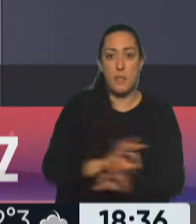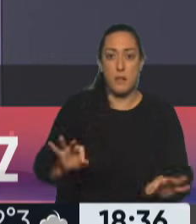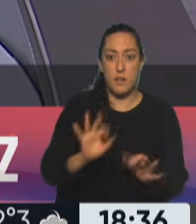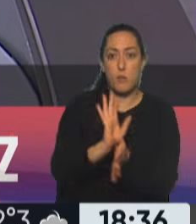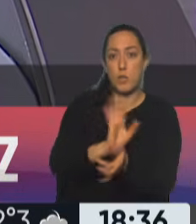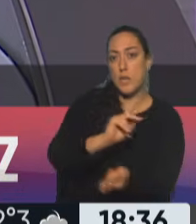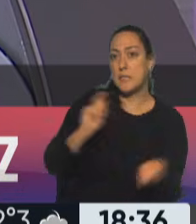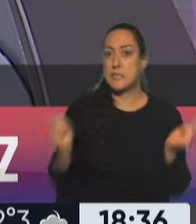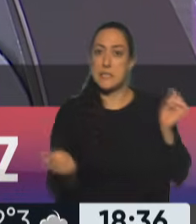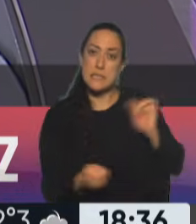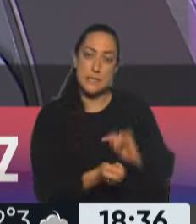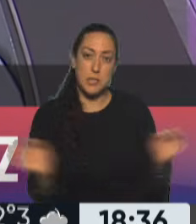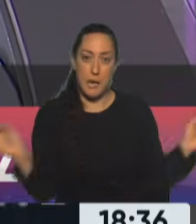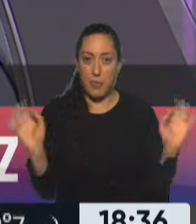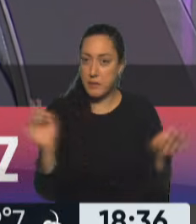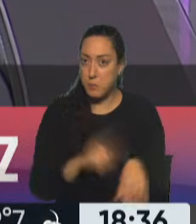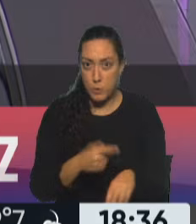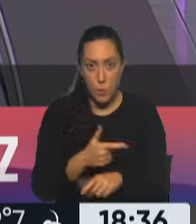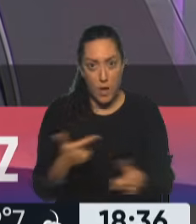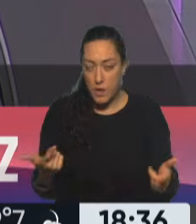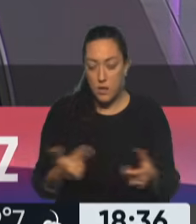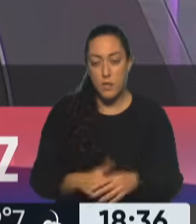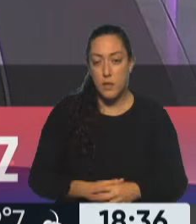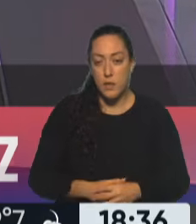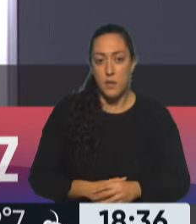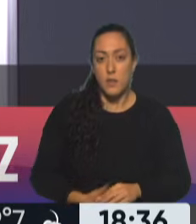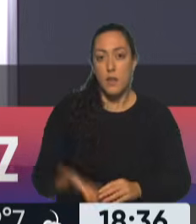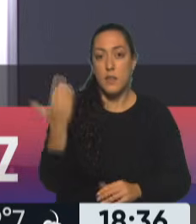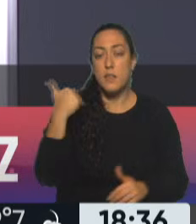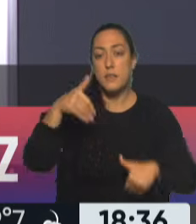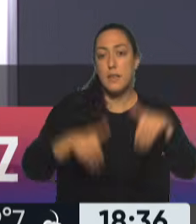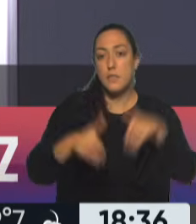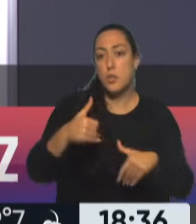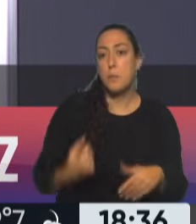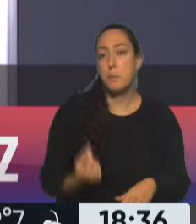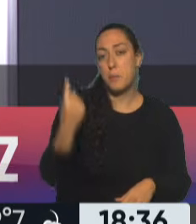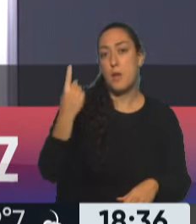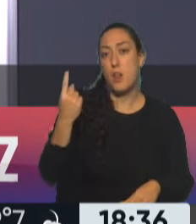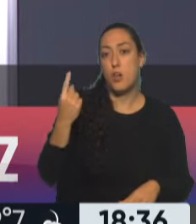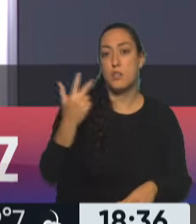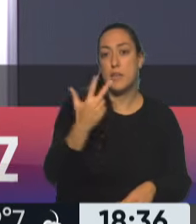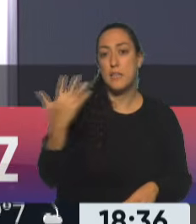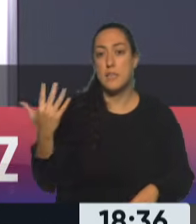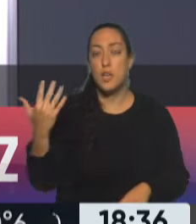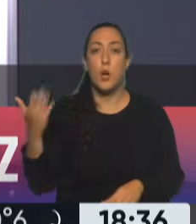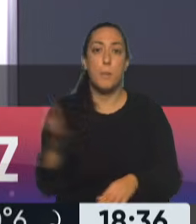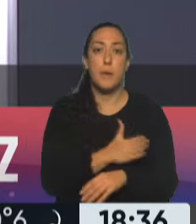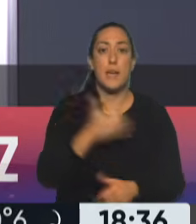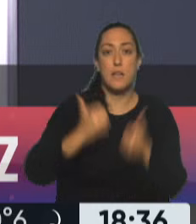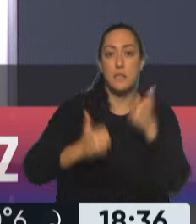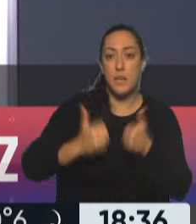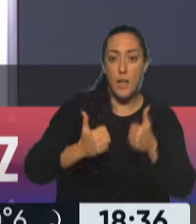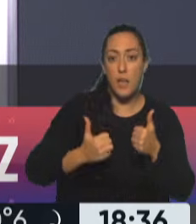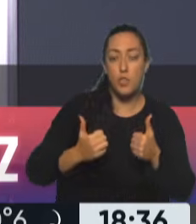transición. Nada, no, tal cual. Porque ya además vienen de una elección de una primera vuelta larguísima, 35 candidatos, que se terminó votando